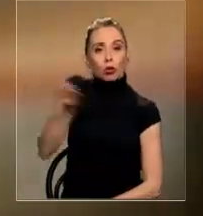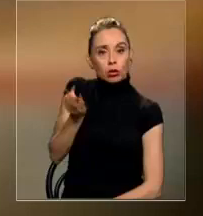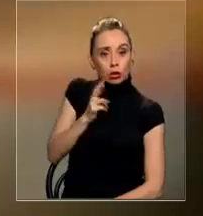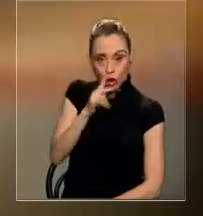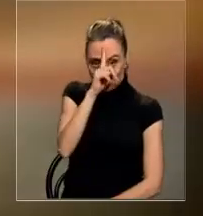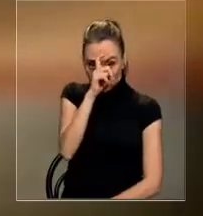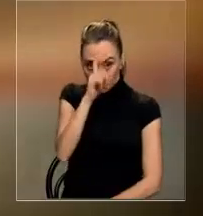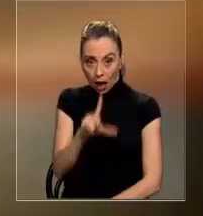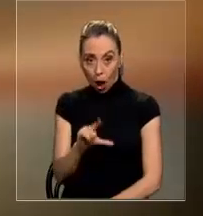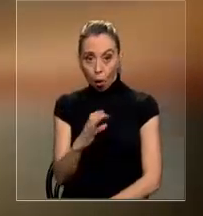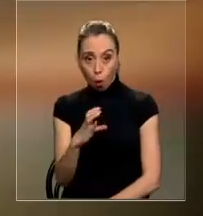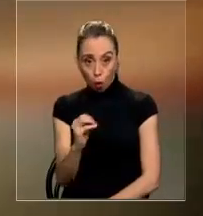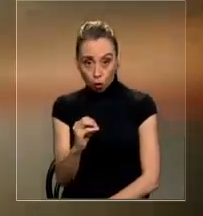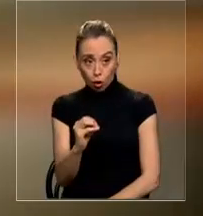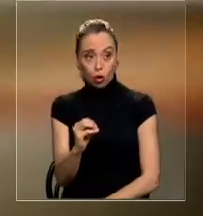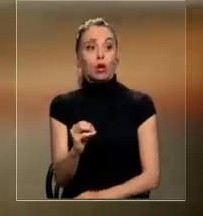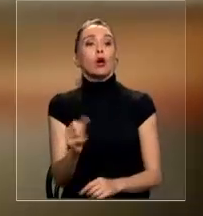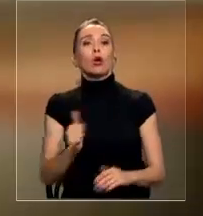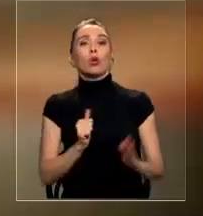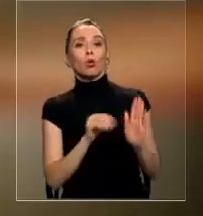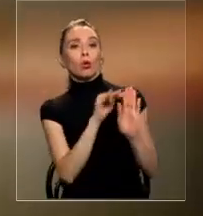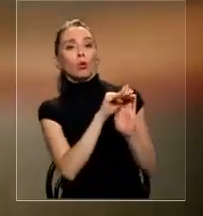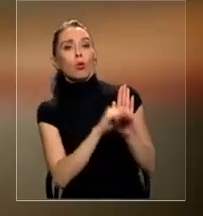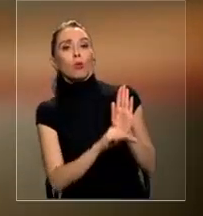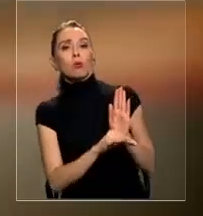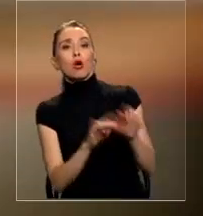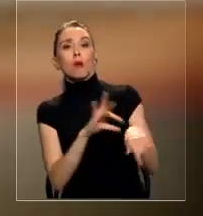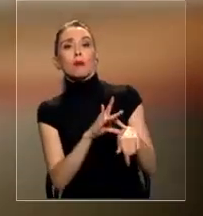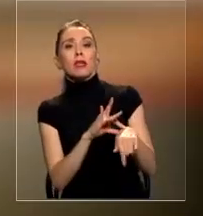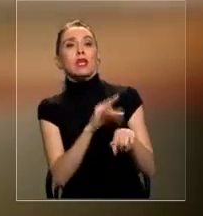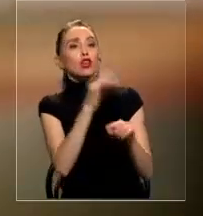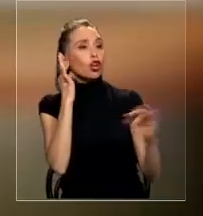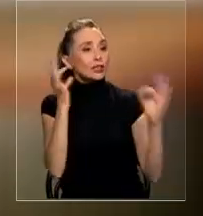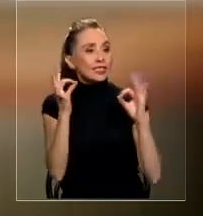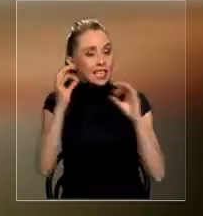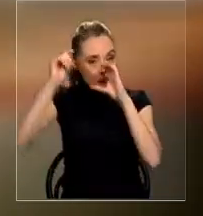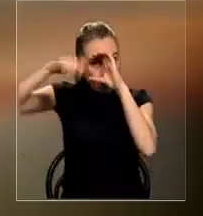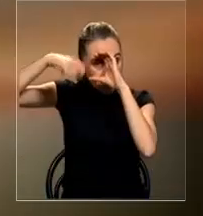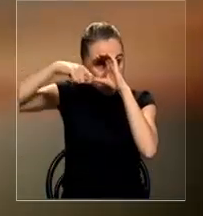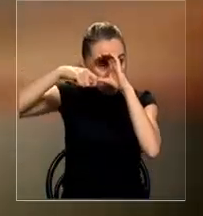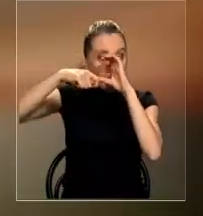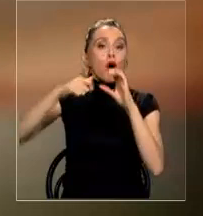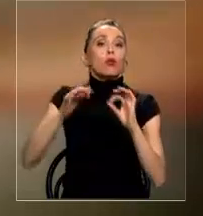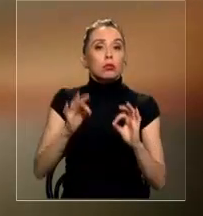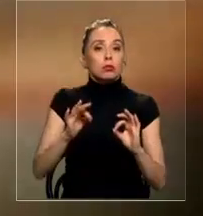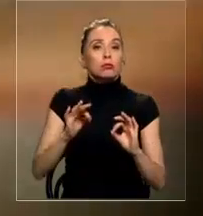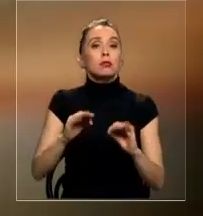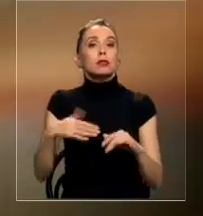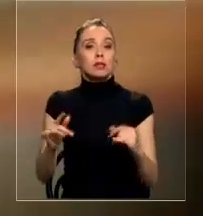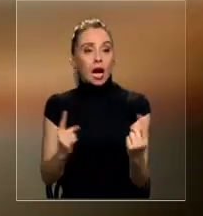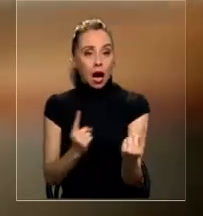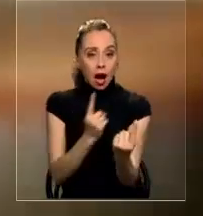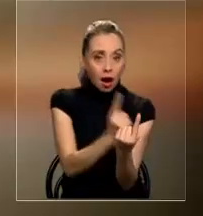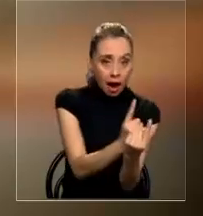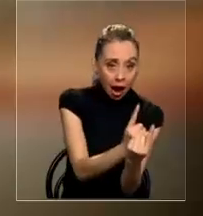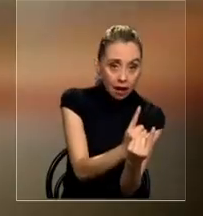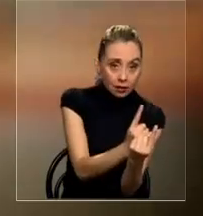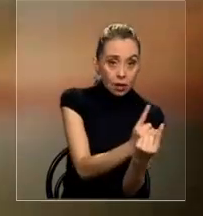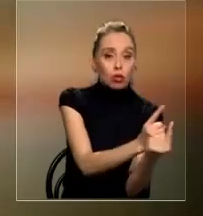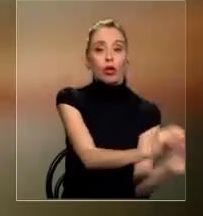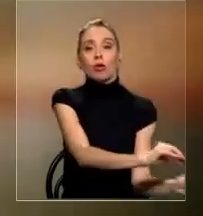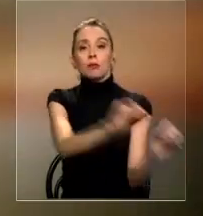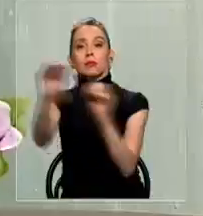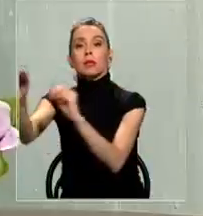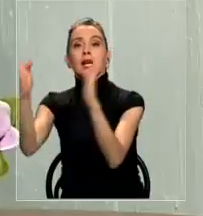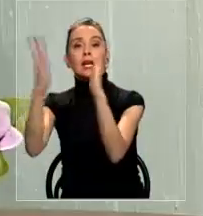hospital Barros Luco aseguran que aplicaron el protocolo médico con la señora que aparece en el video. Luego de atenderla, la derivaron a su